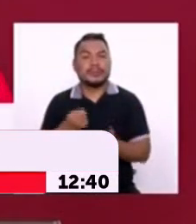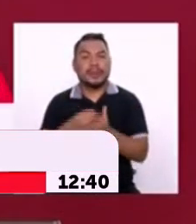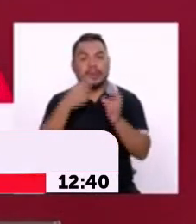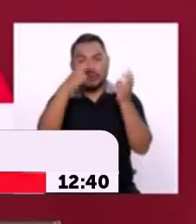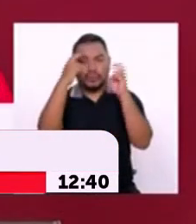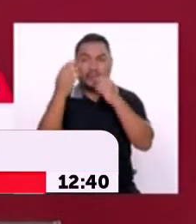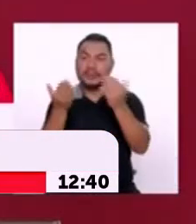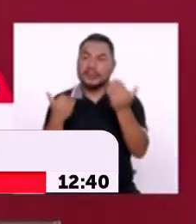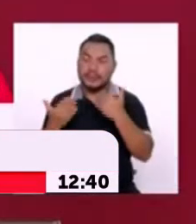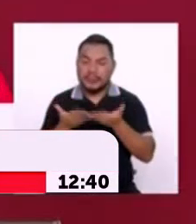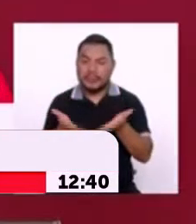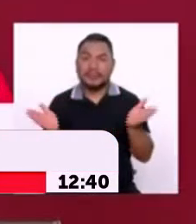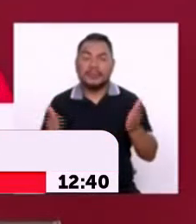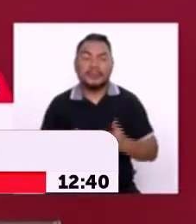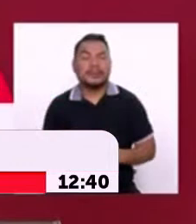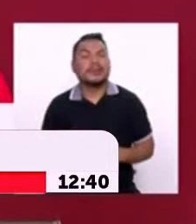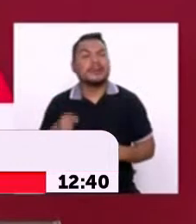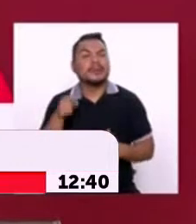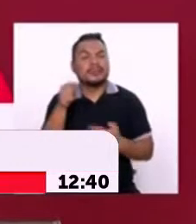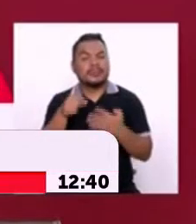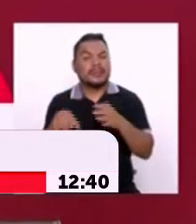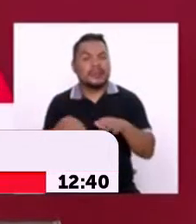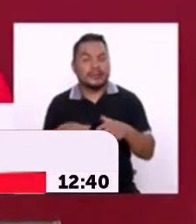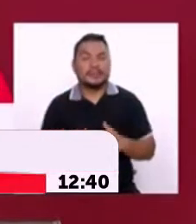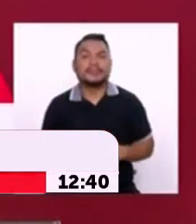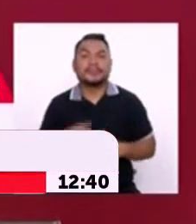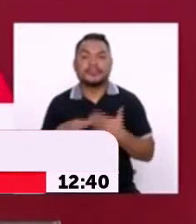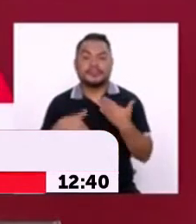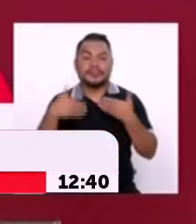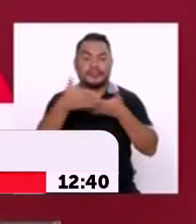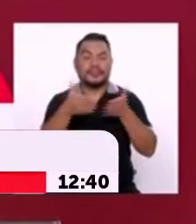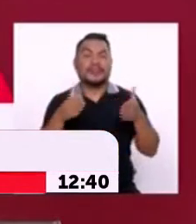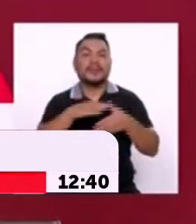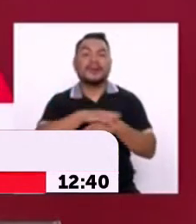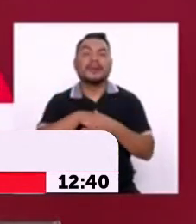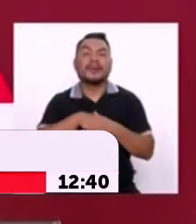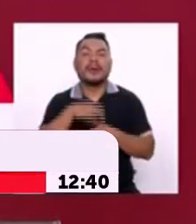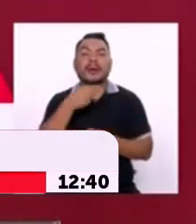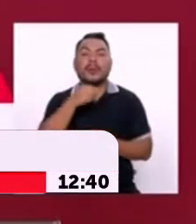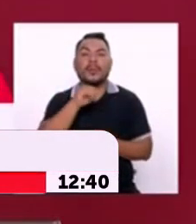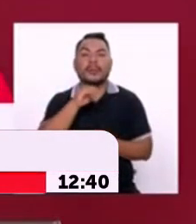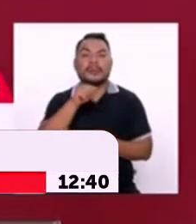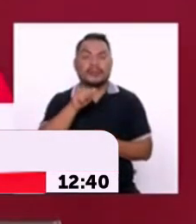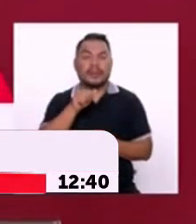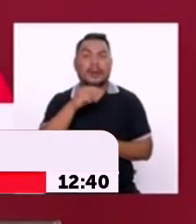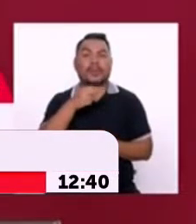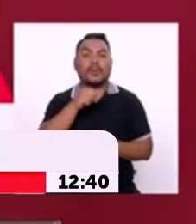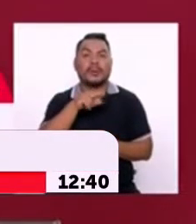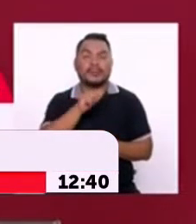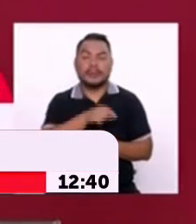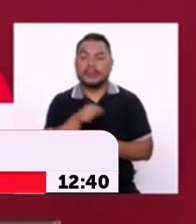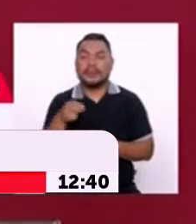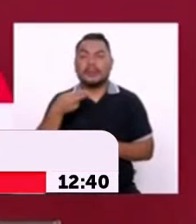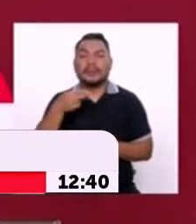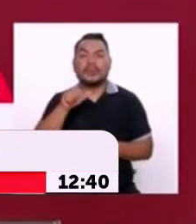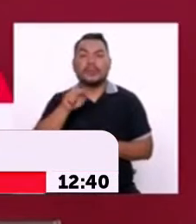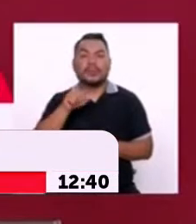oferta turística. Entre ellos, el Centro Artesanal Huascahuarmi